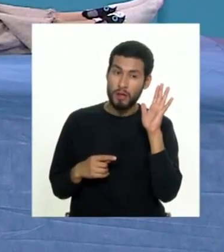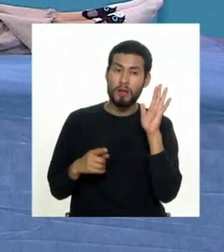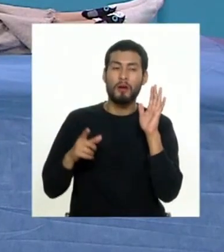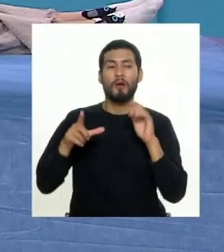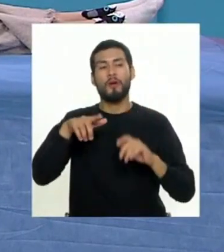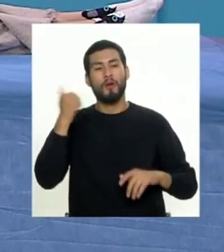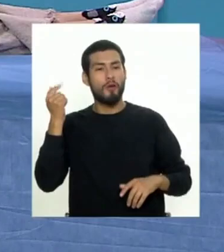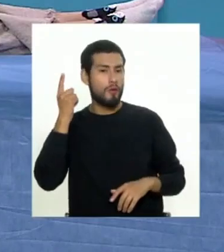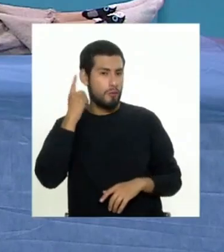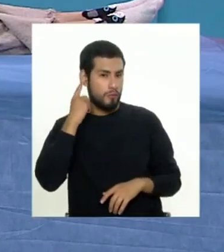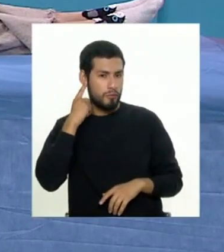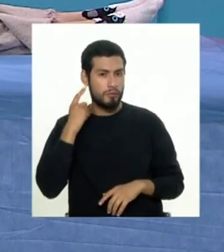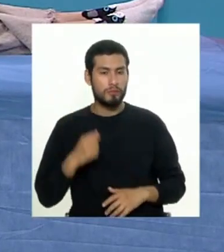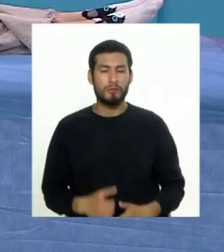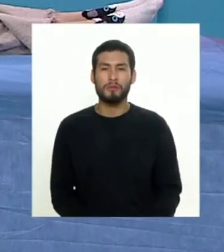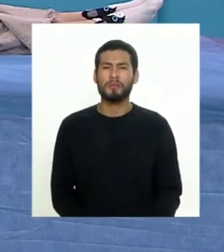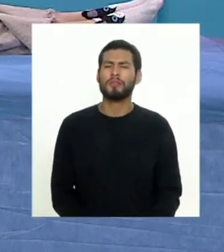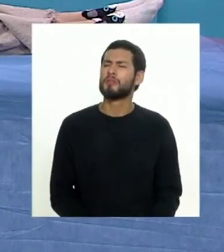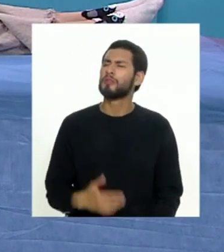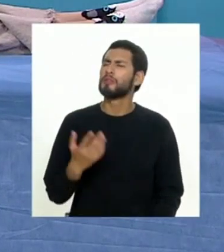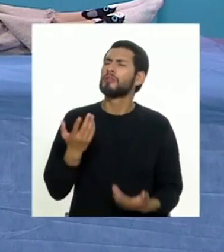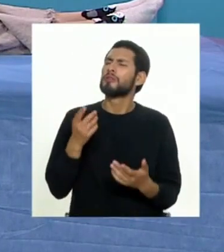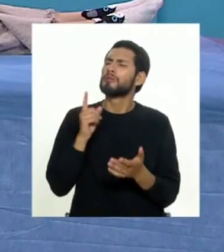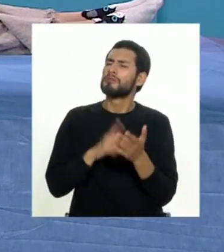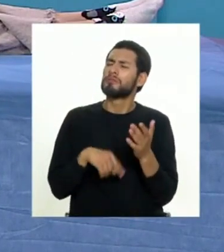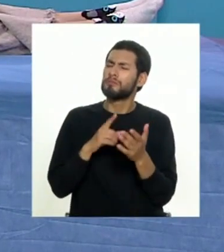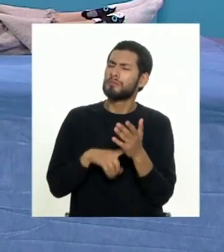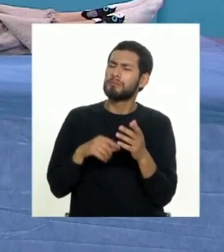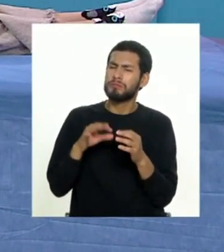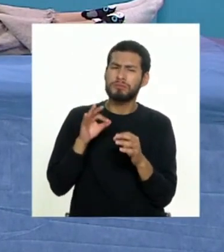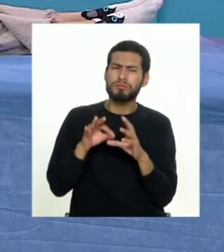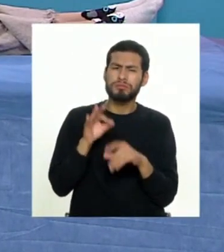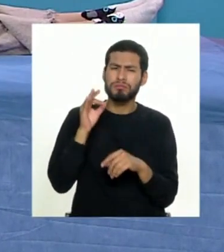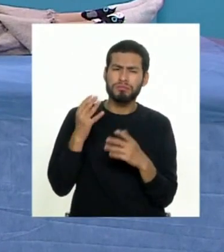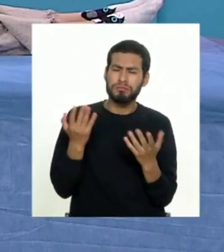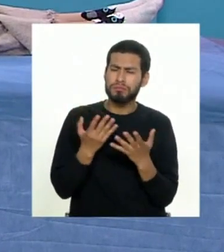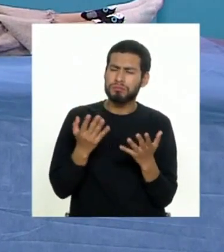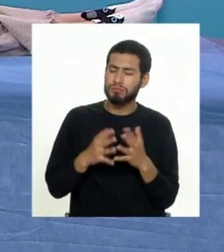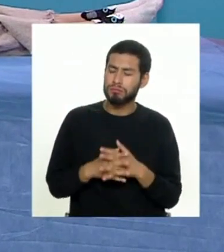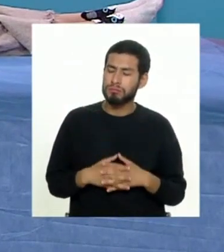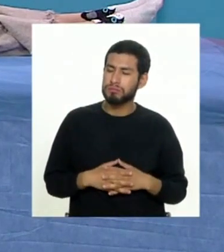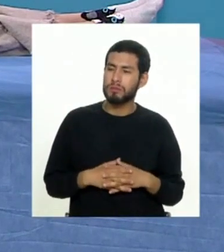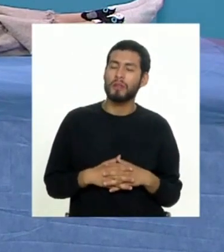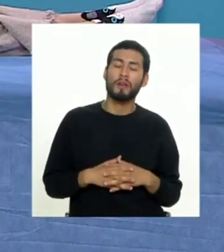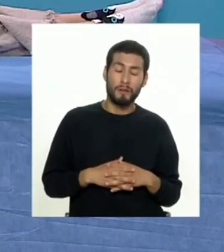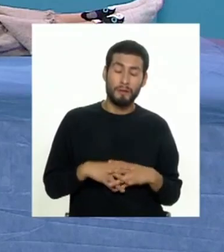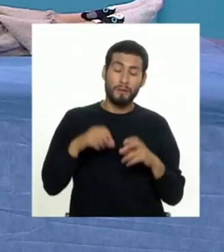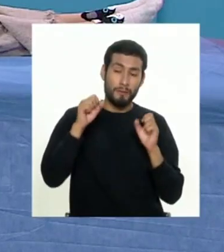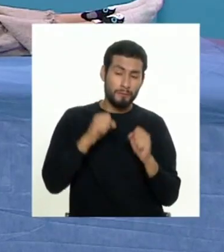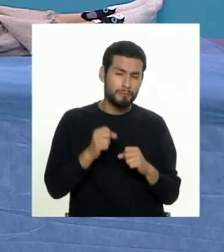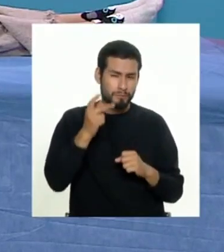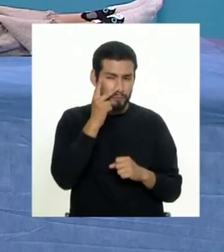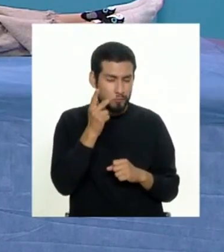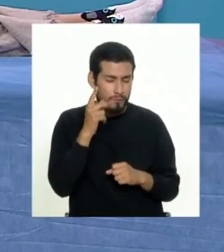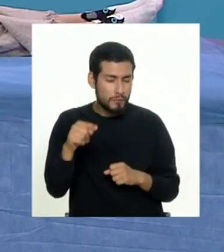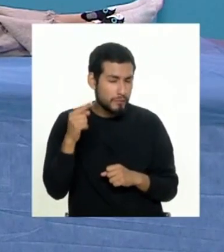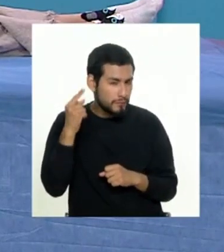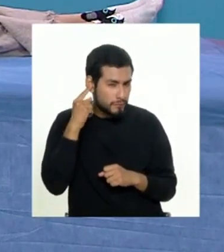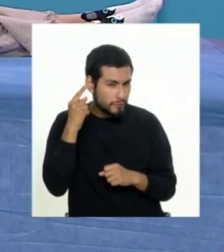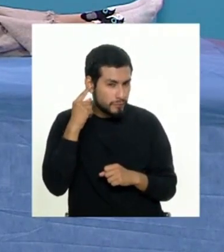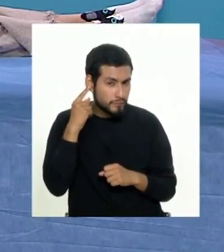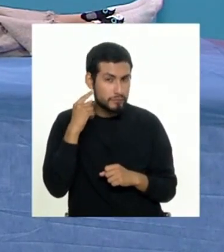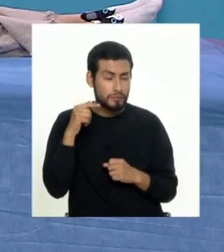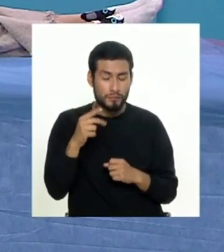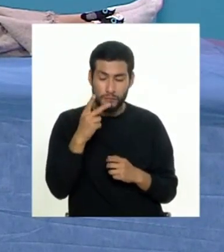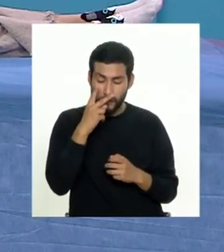¿Sí? ¿Y esto qué es lo que nos permite distinguir? Nos permite ver que hay una parte del oído interno